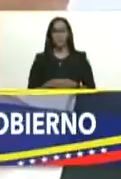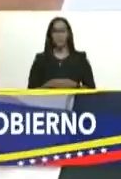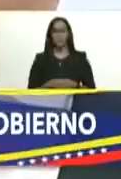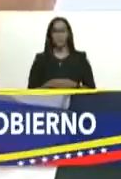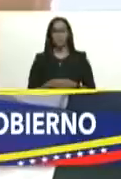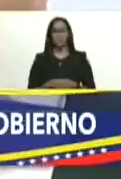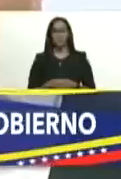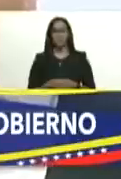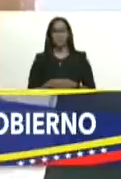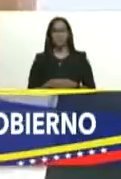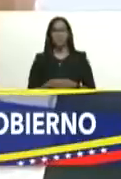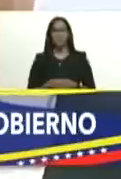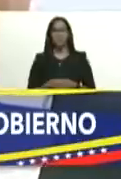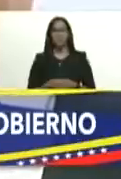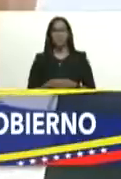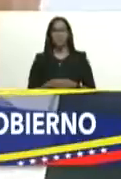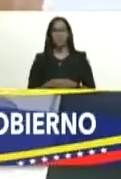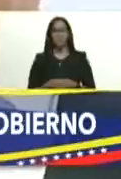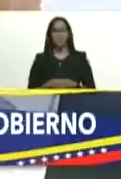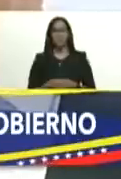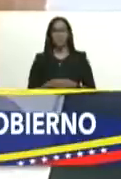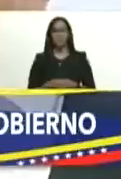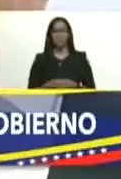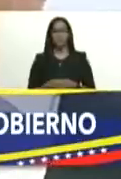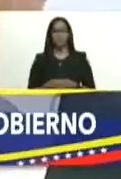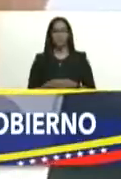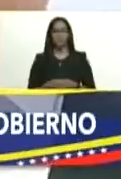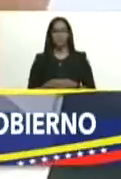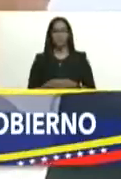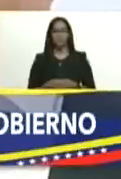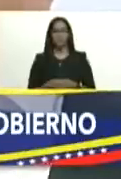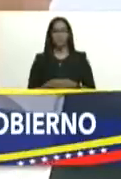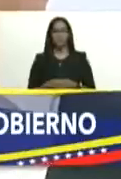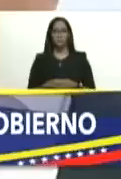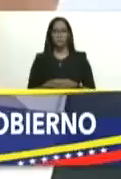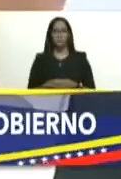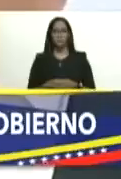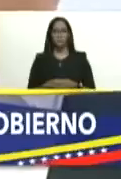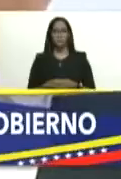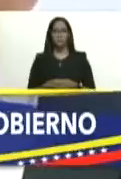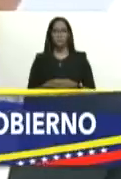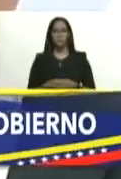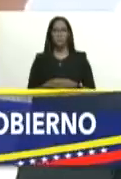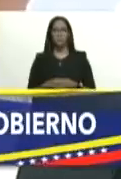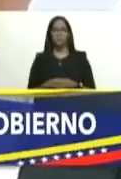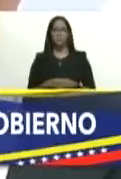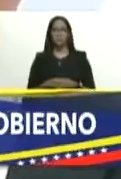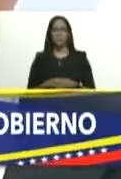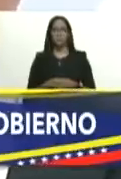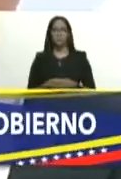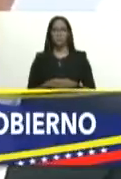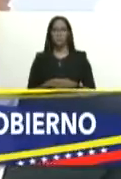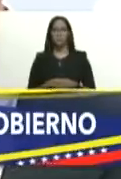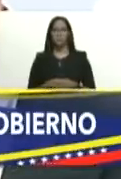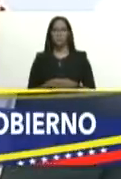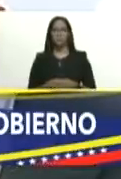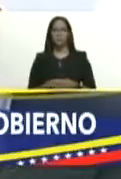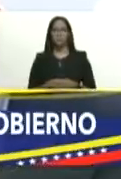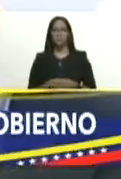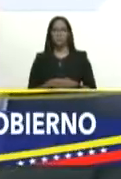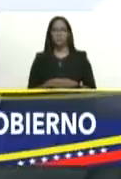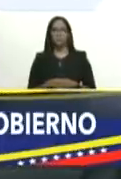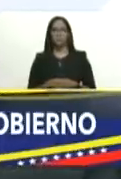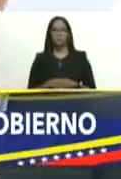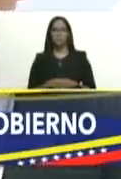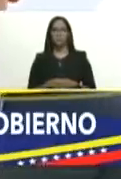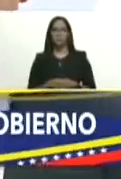los gobernadores y cada uno de los alcaldes. Con eso le vamos a dar una respuesta a nuestro pueblo, que se vea la eficiencia y eficacia del buen